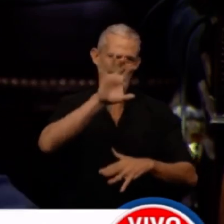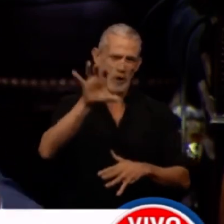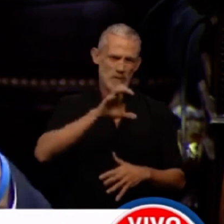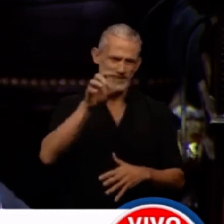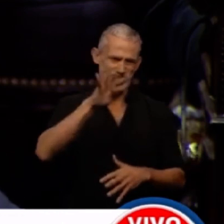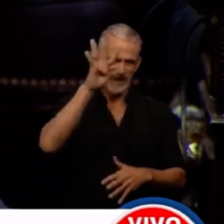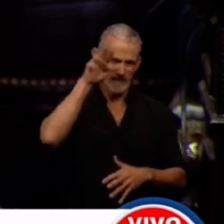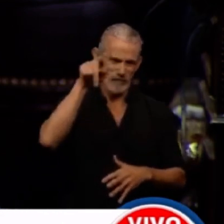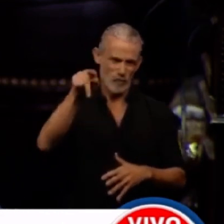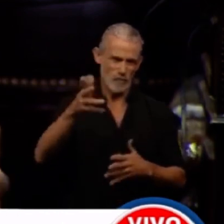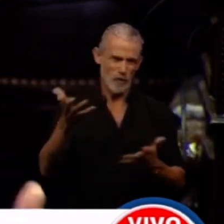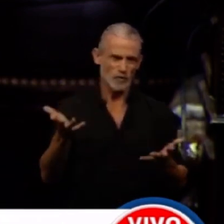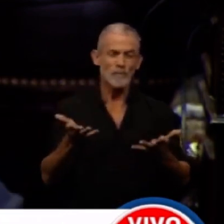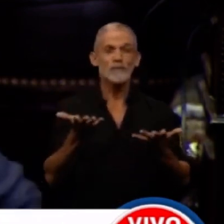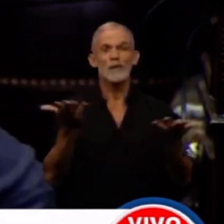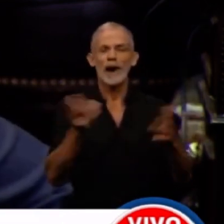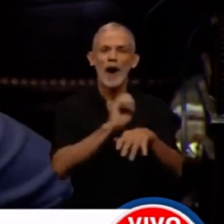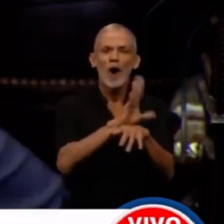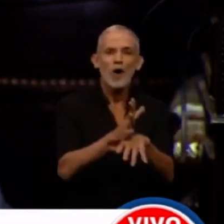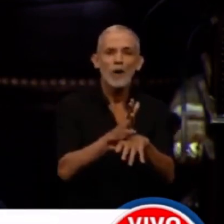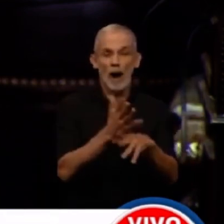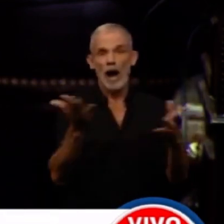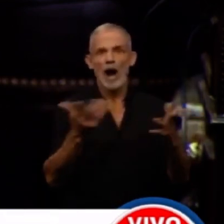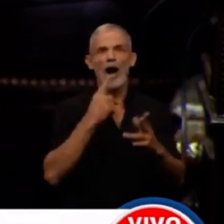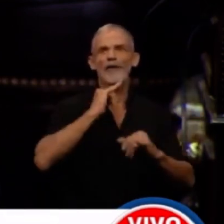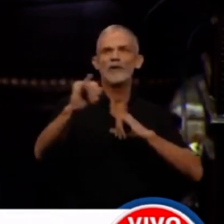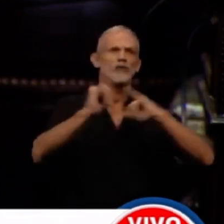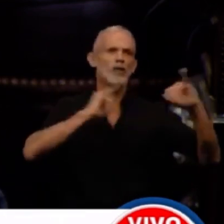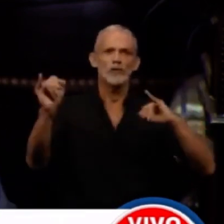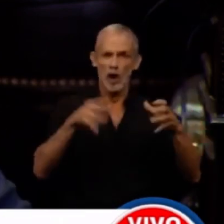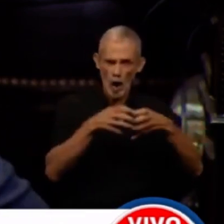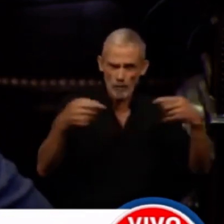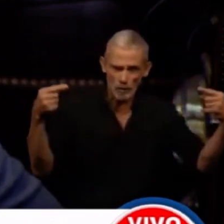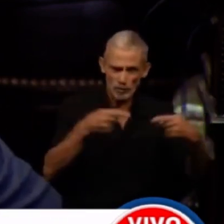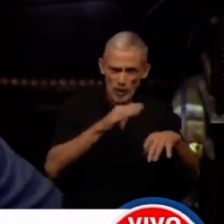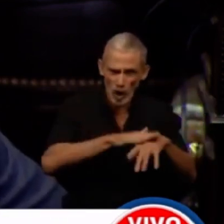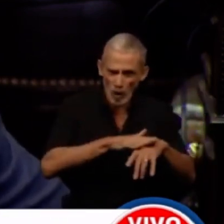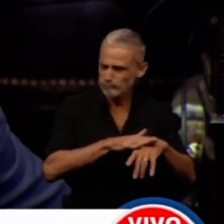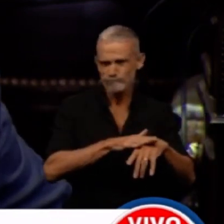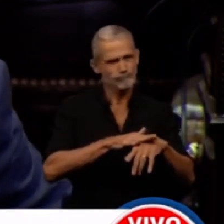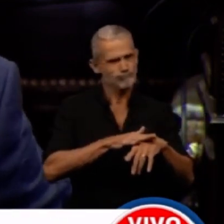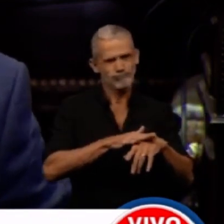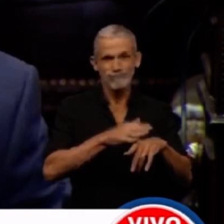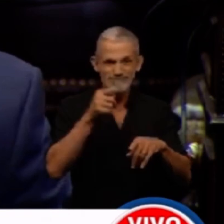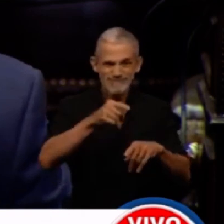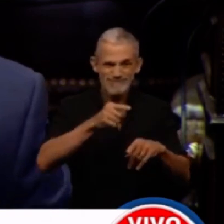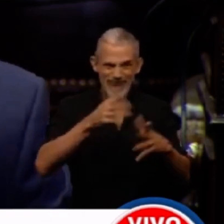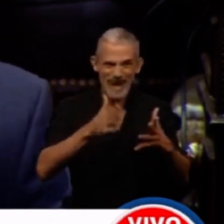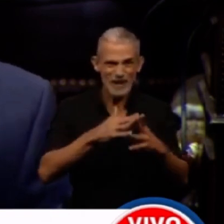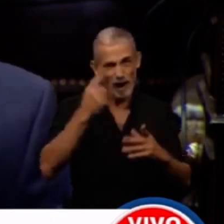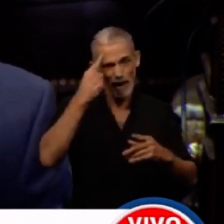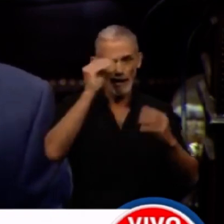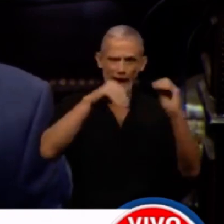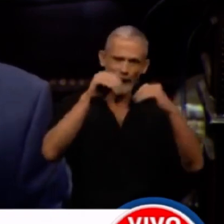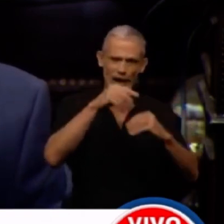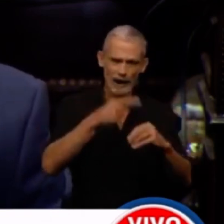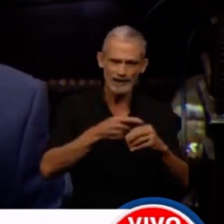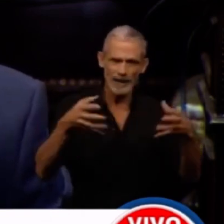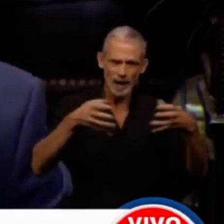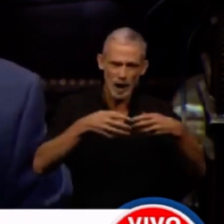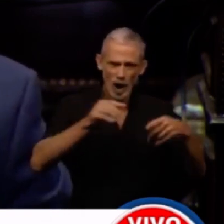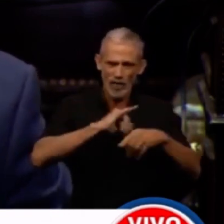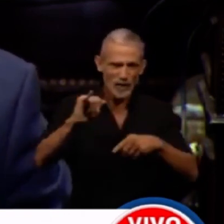Formosa. Pero claro, con la pandemia surgieron las denuncias y no fue la oposición la que en definitiva las inventó